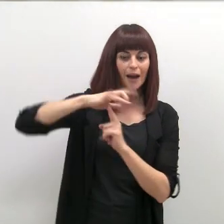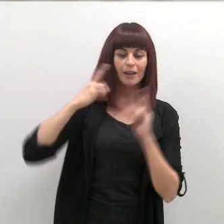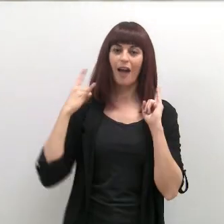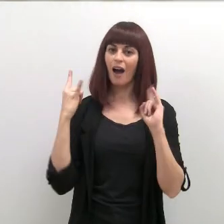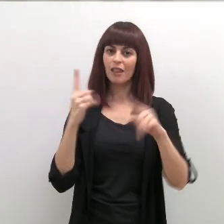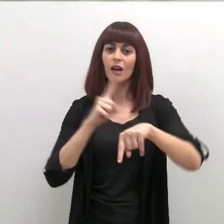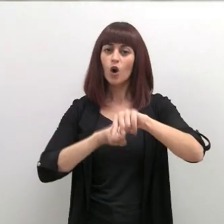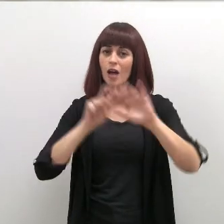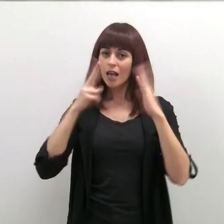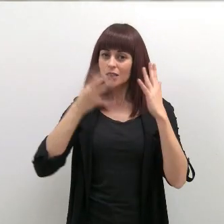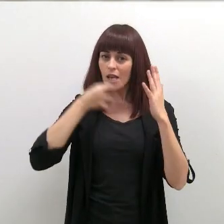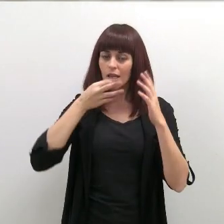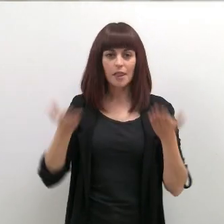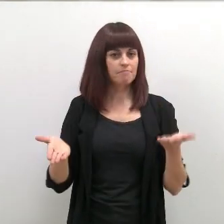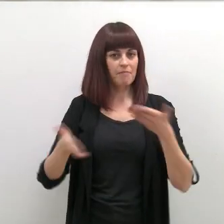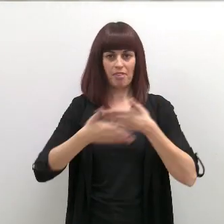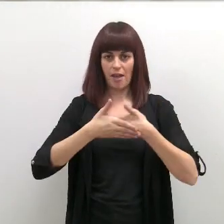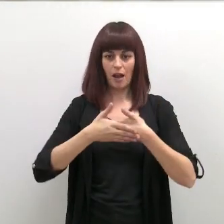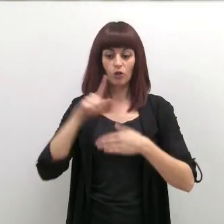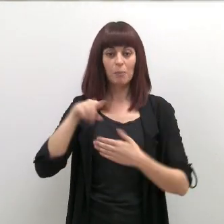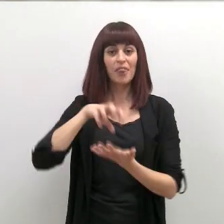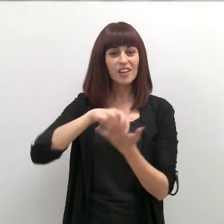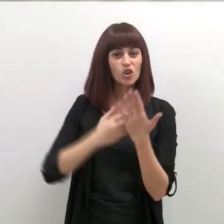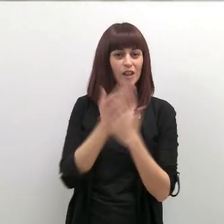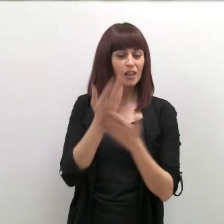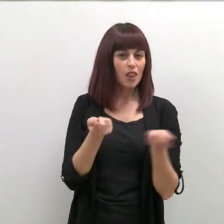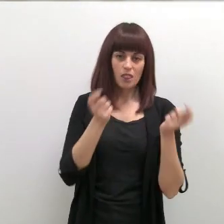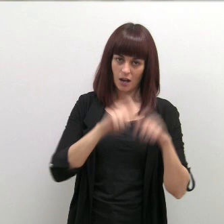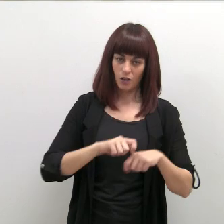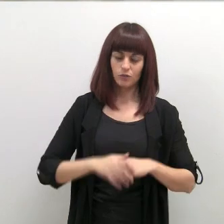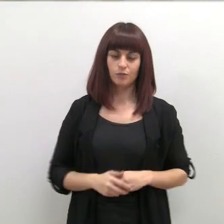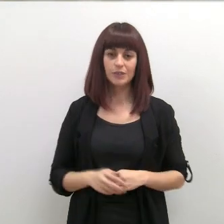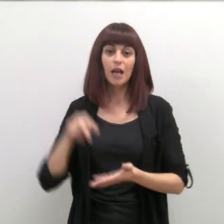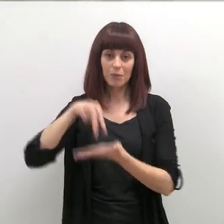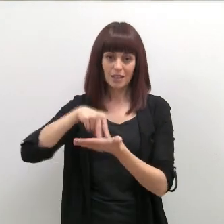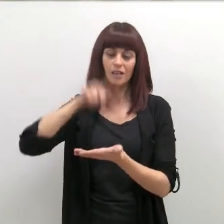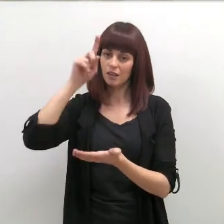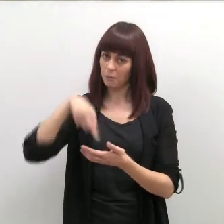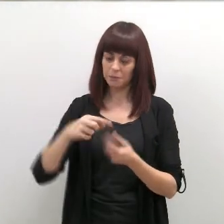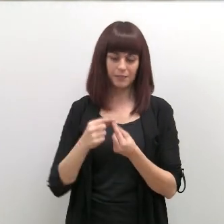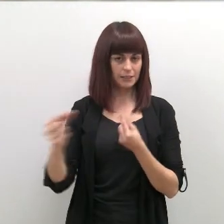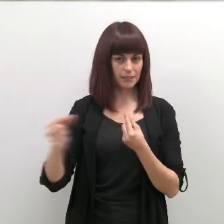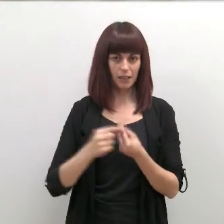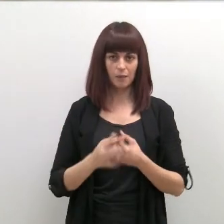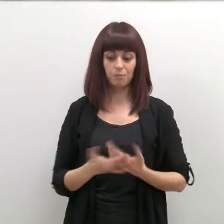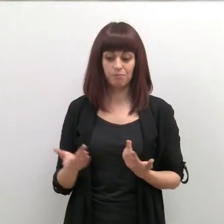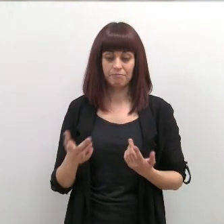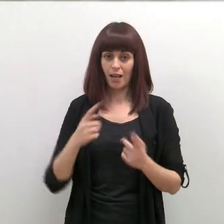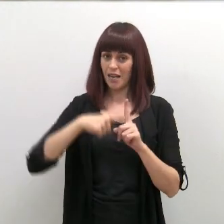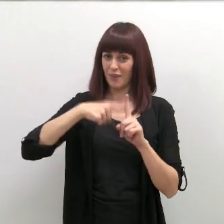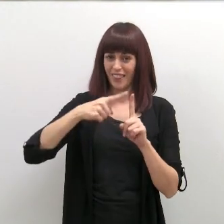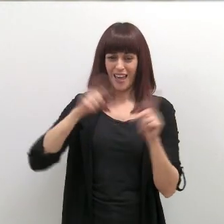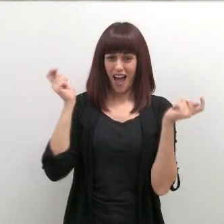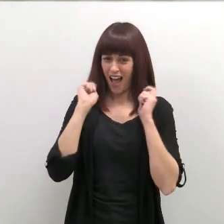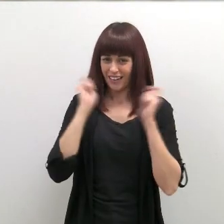7 horas o el cierre de centros de día y la atención presencial de los centros de día. Vista la gravedad de la situación y el nivel de alerta